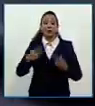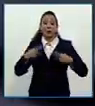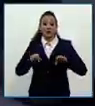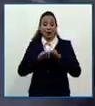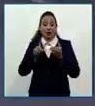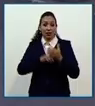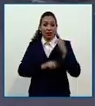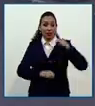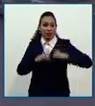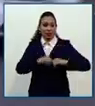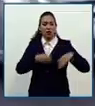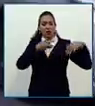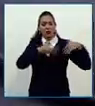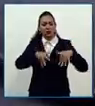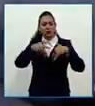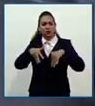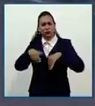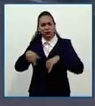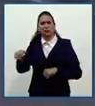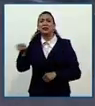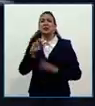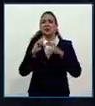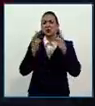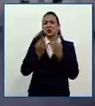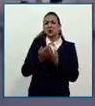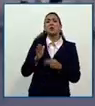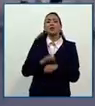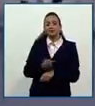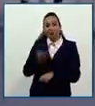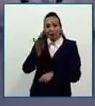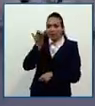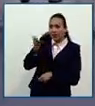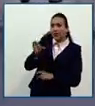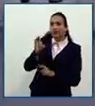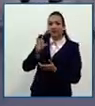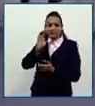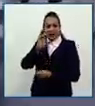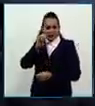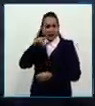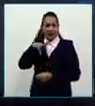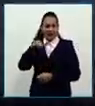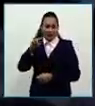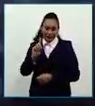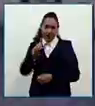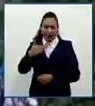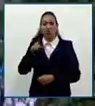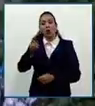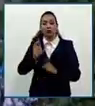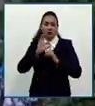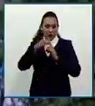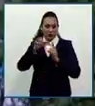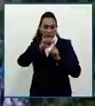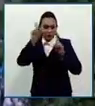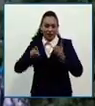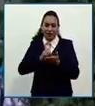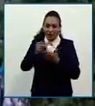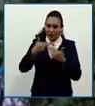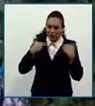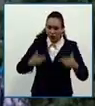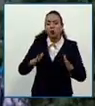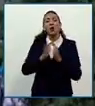Federación se manifestaron para exigir que la CNDH cumpla con su obligación constitucional e impugne la reforma al